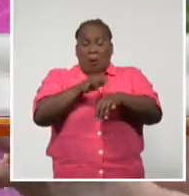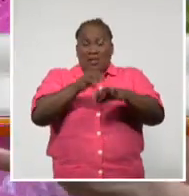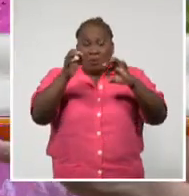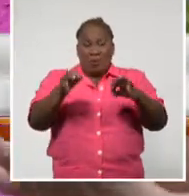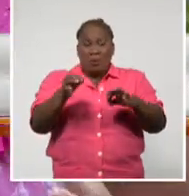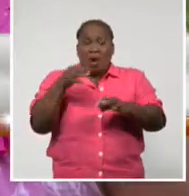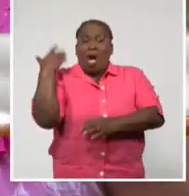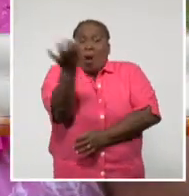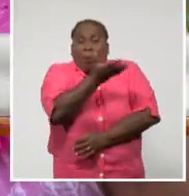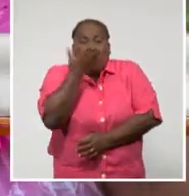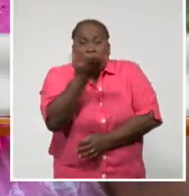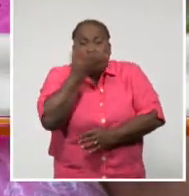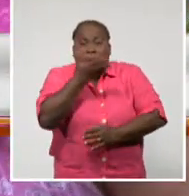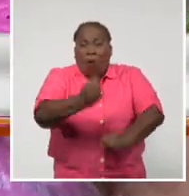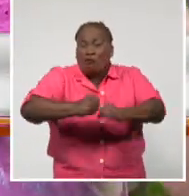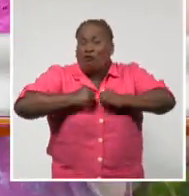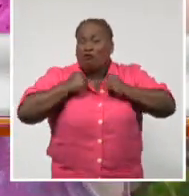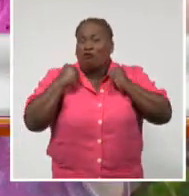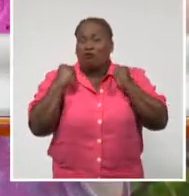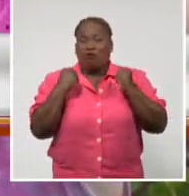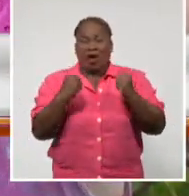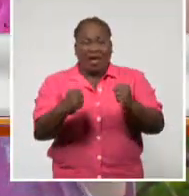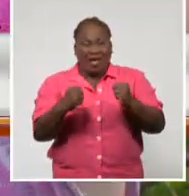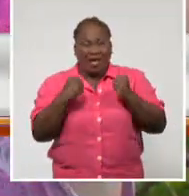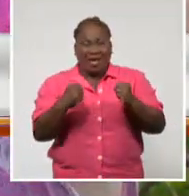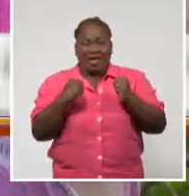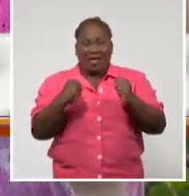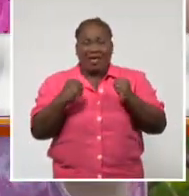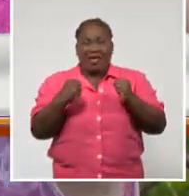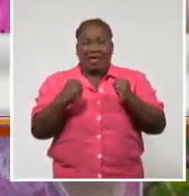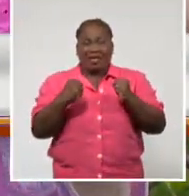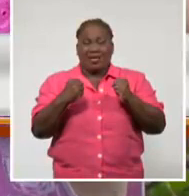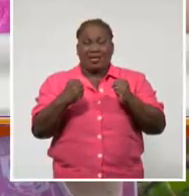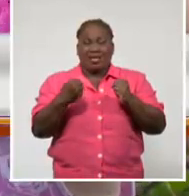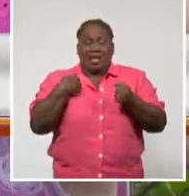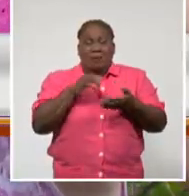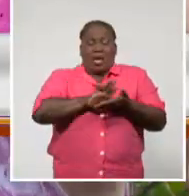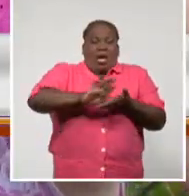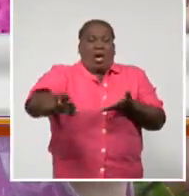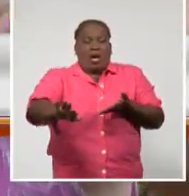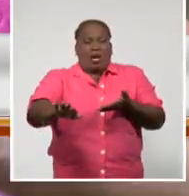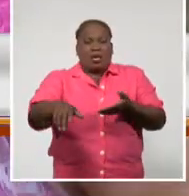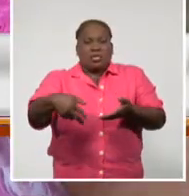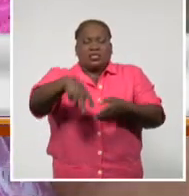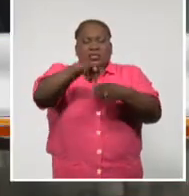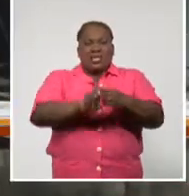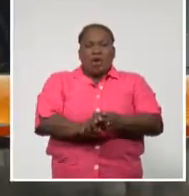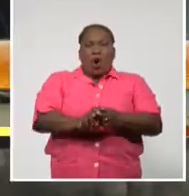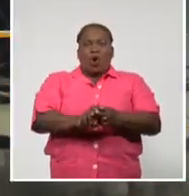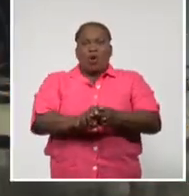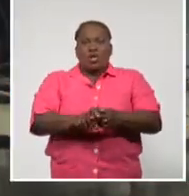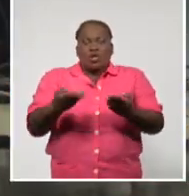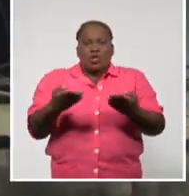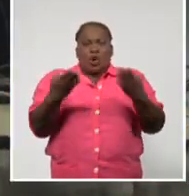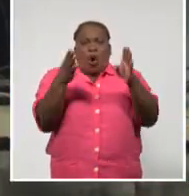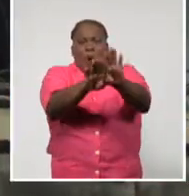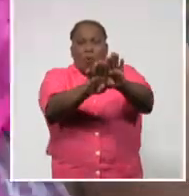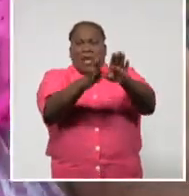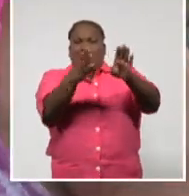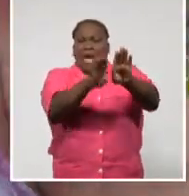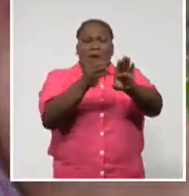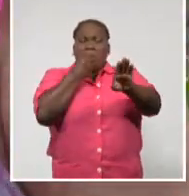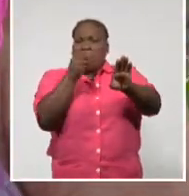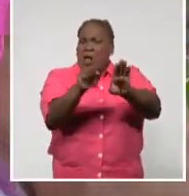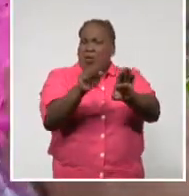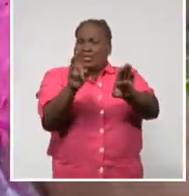aire, pero grande, grande, me echó contra el sillón y traté de cerrar la puerta y veía que no